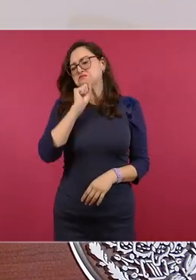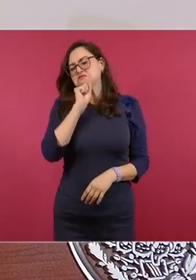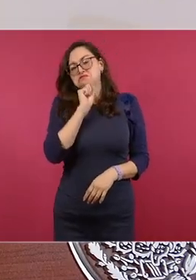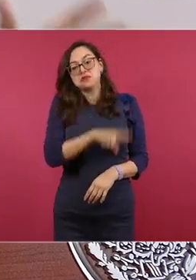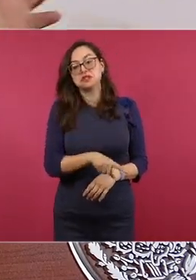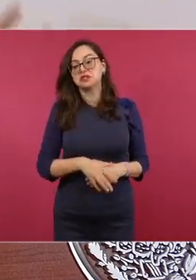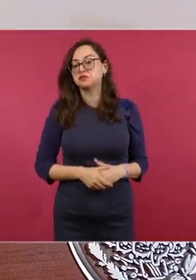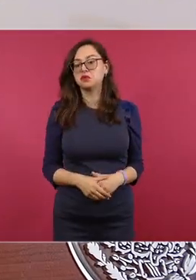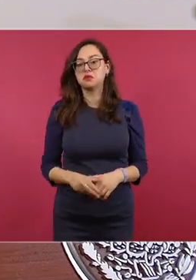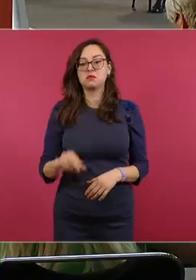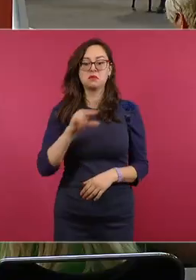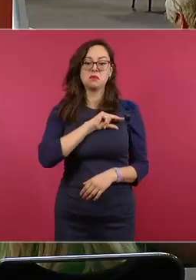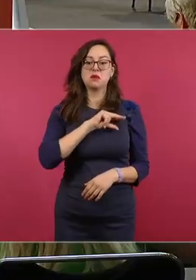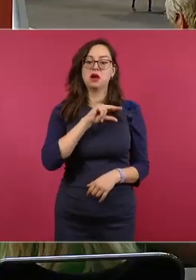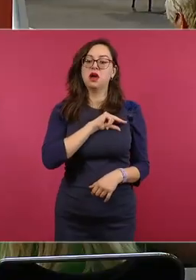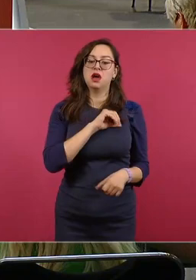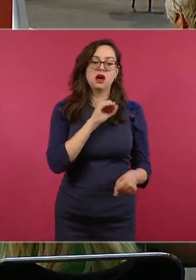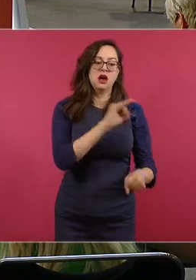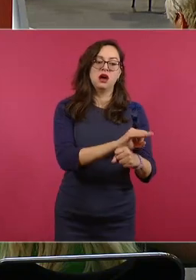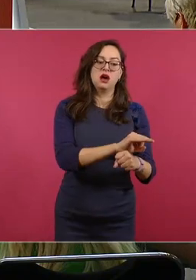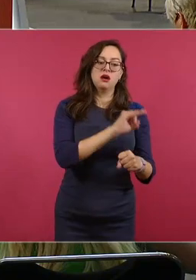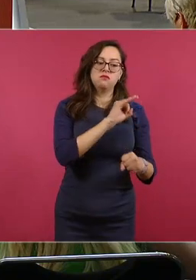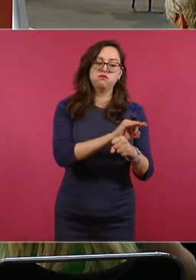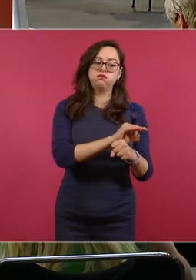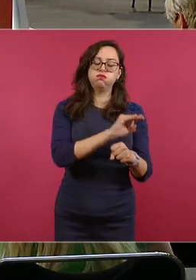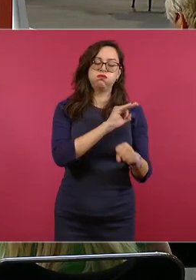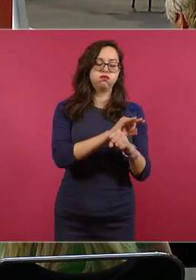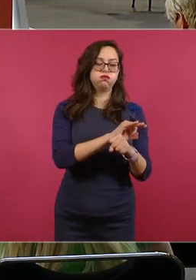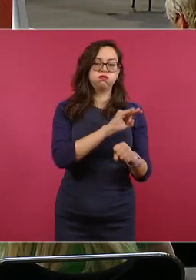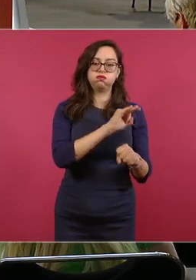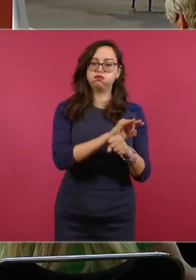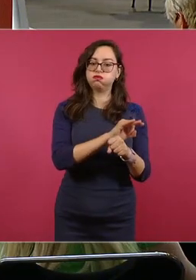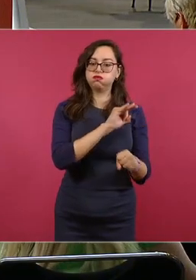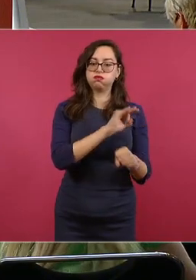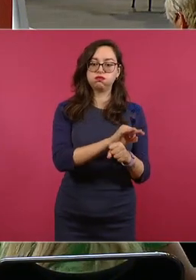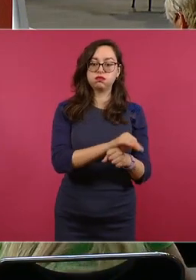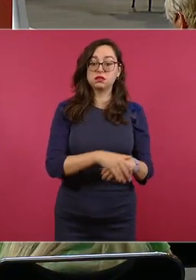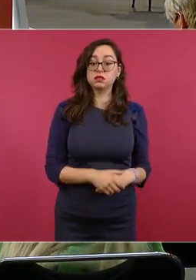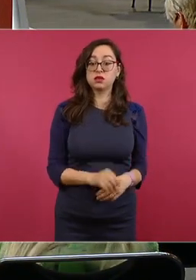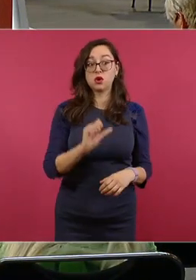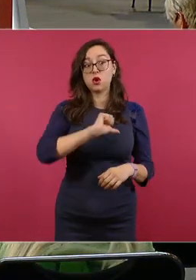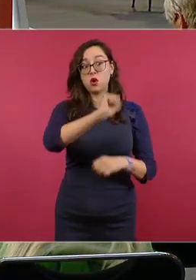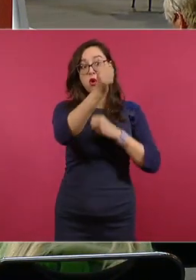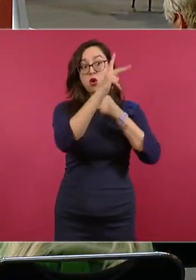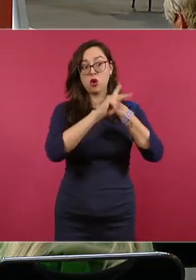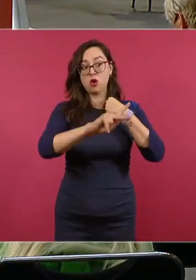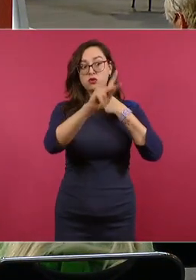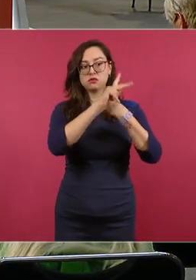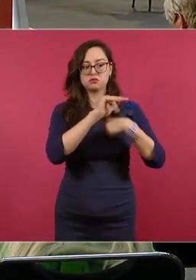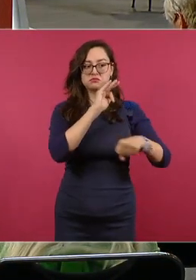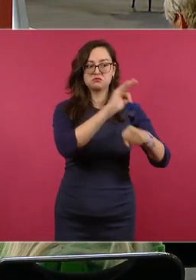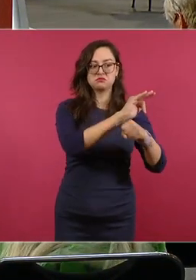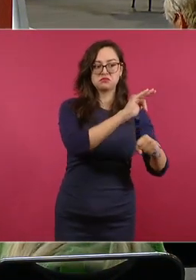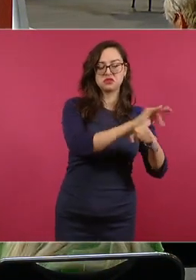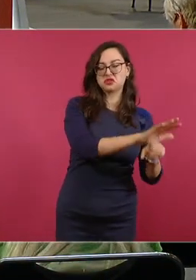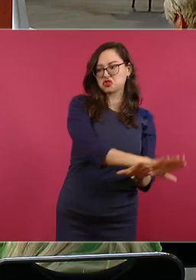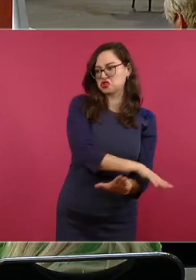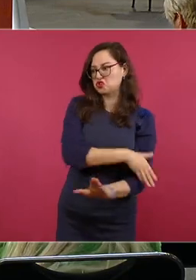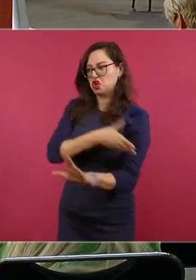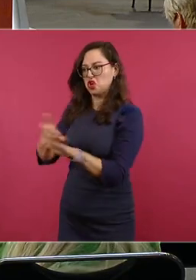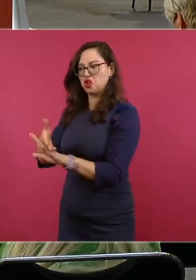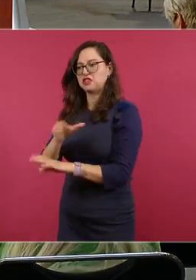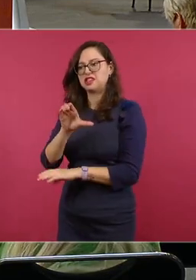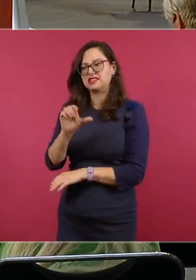a proteger a las empresas particulares, sobre todo extranjeras, en contra de la Comisión Federal